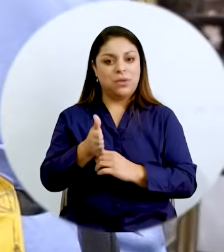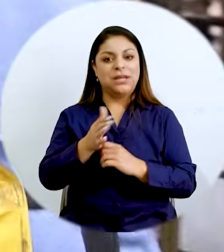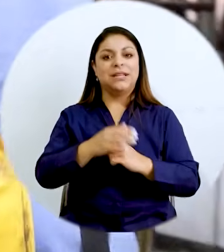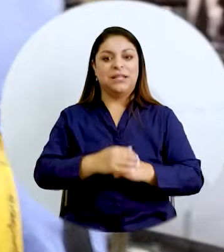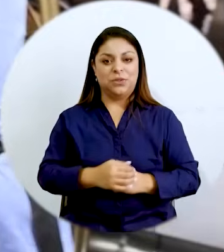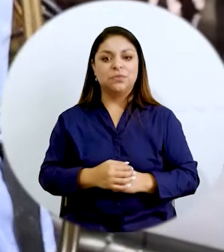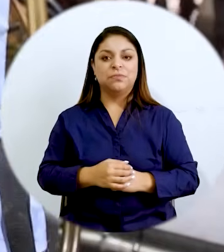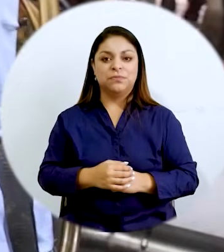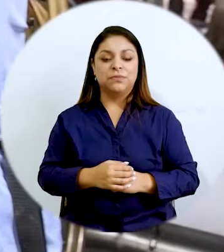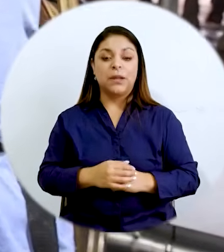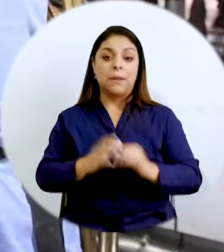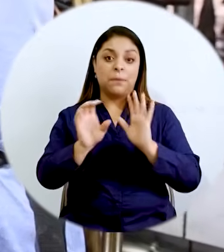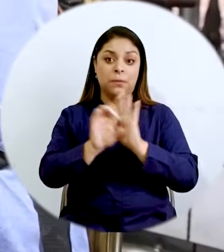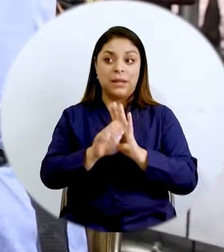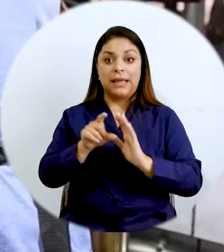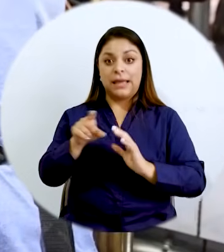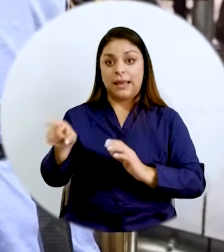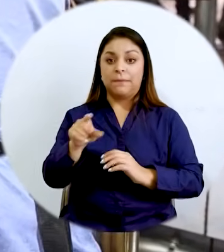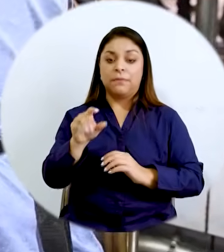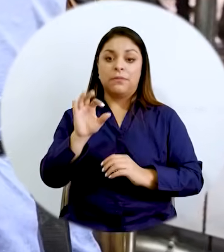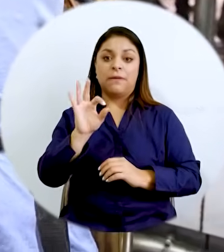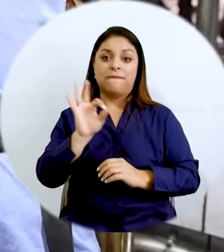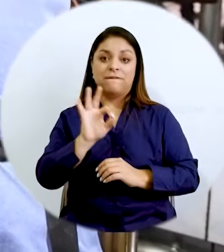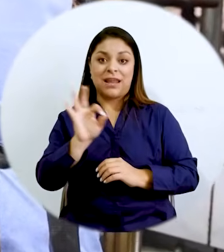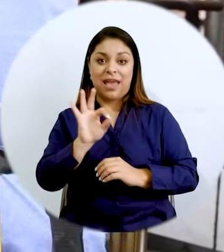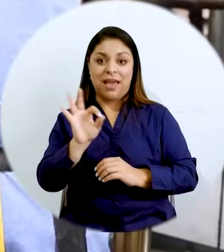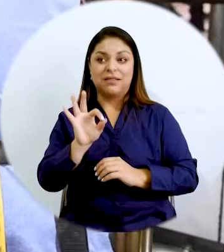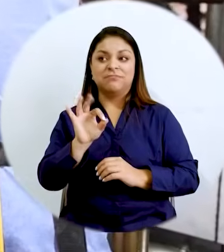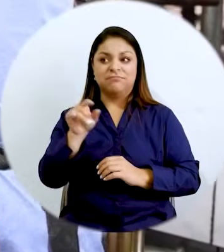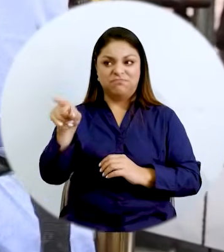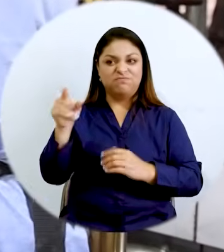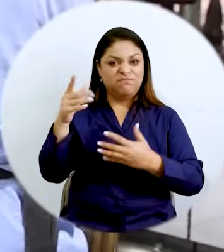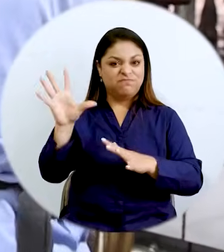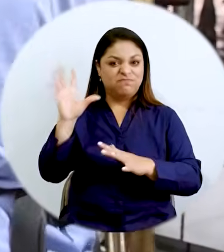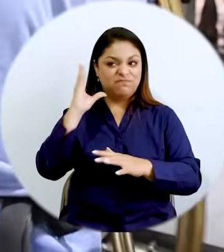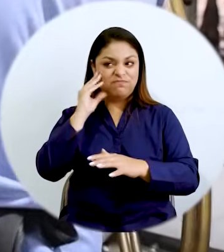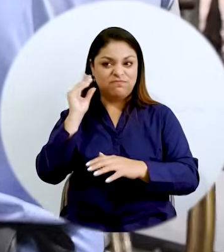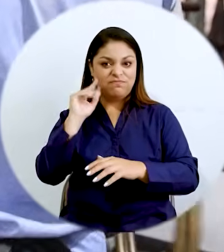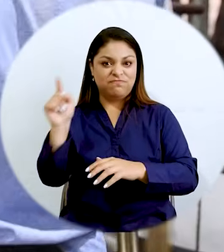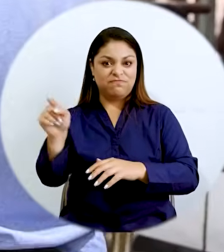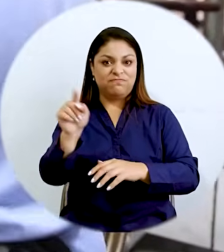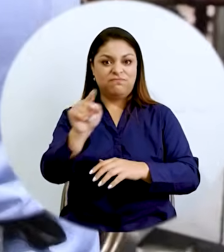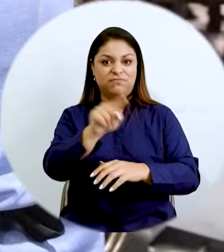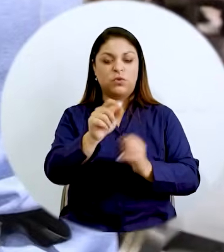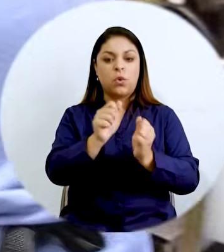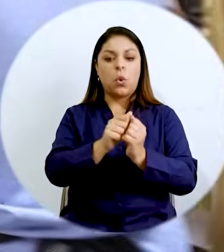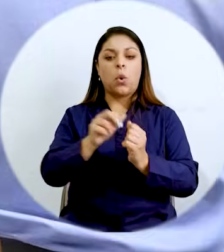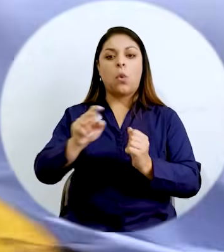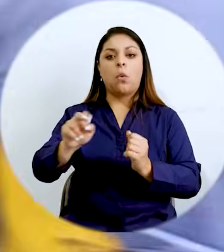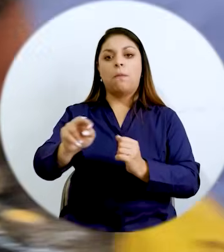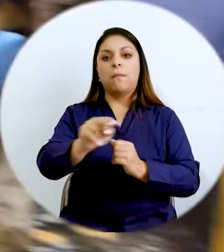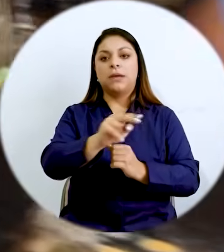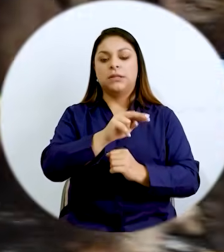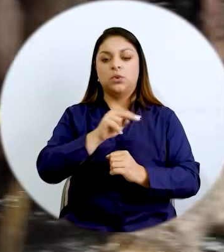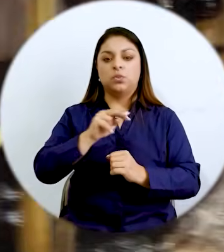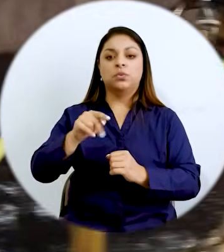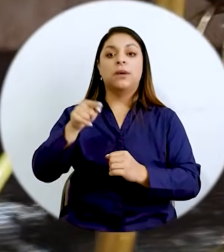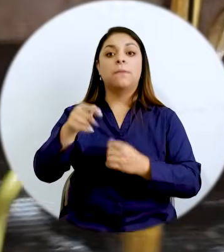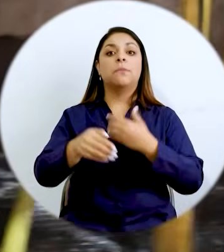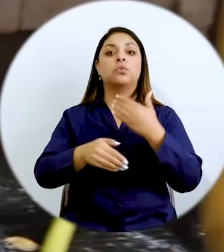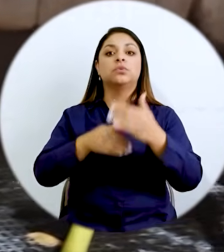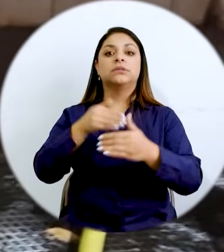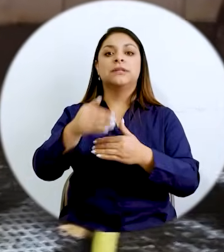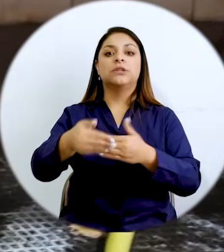Digamos, Frank, que lo tiene que haber vivido con sus colegas productores, el proceso